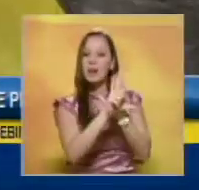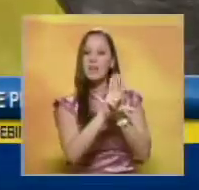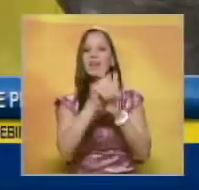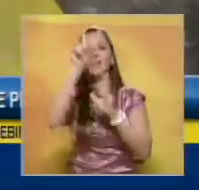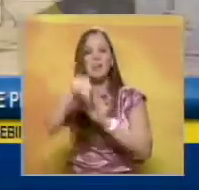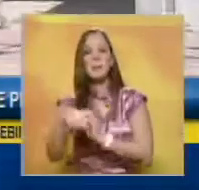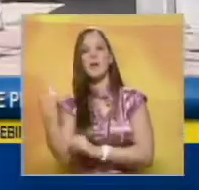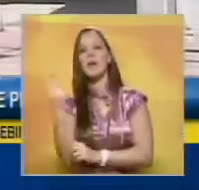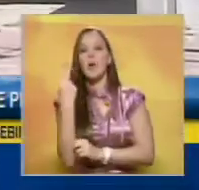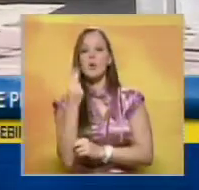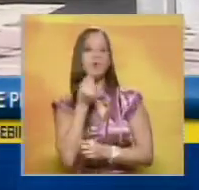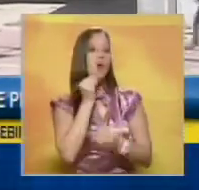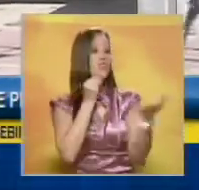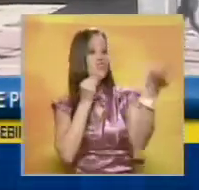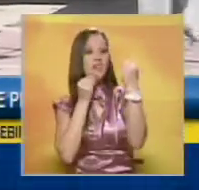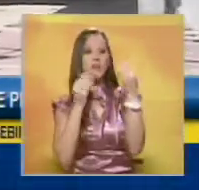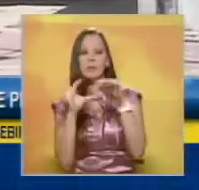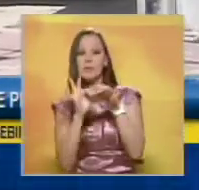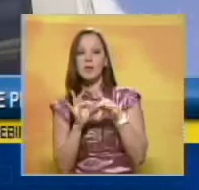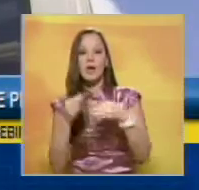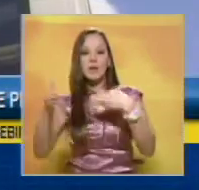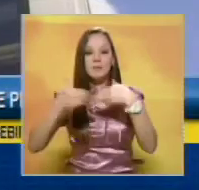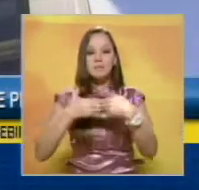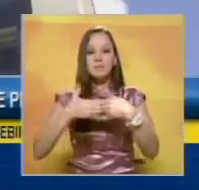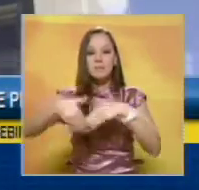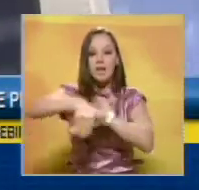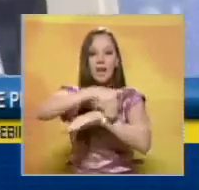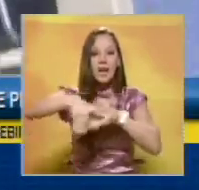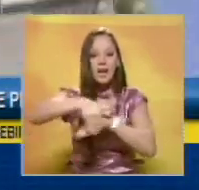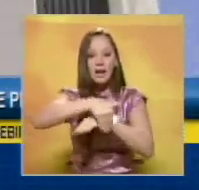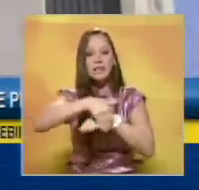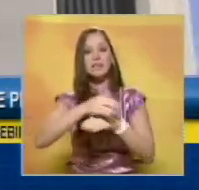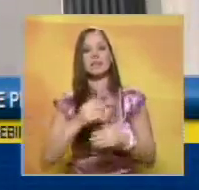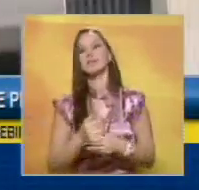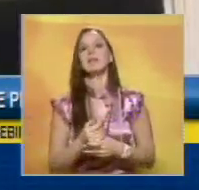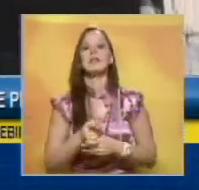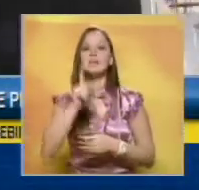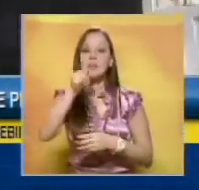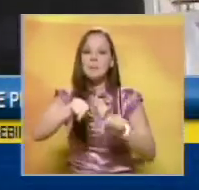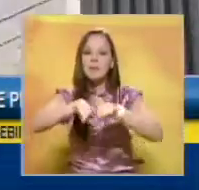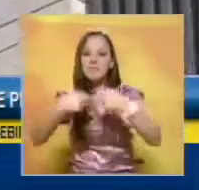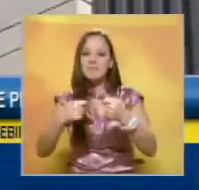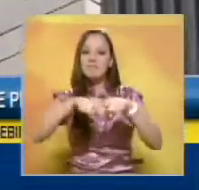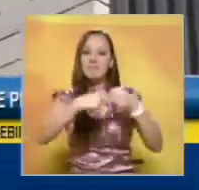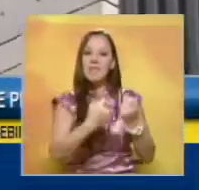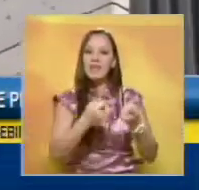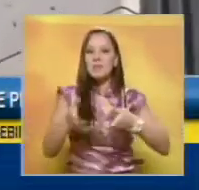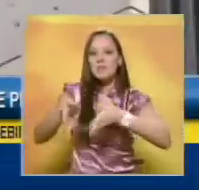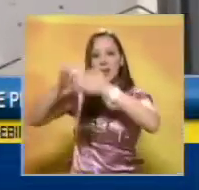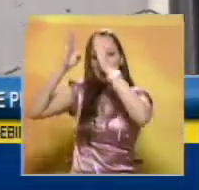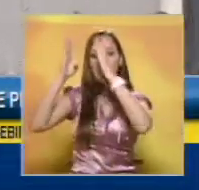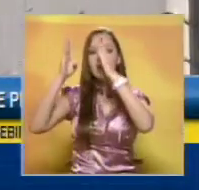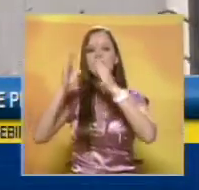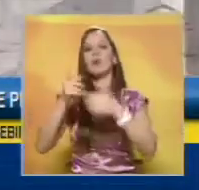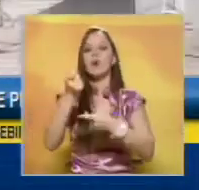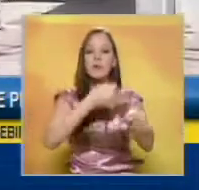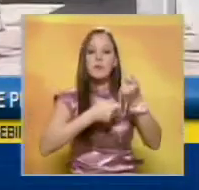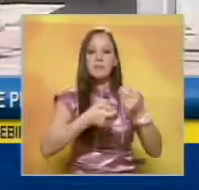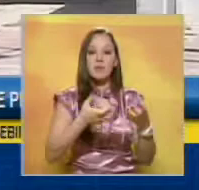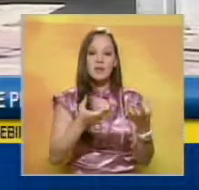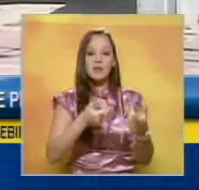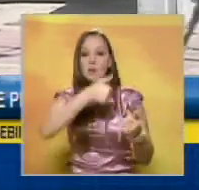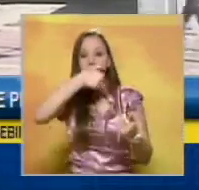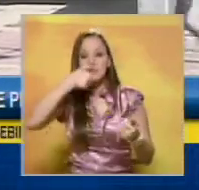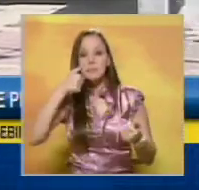uso de adolescente para delinquir, obstrucción a la vía pública en grado de tentativa, daños violentos a la propiedad, tráfico en menor cuantía